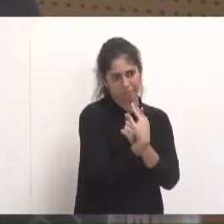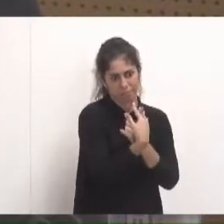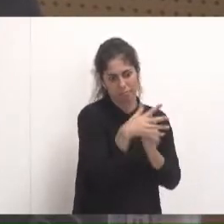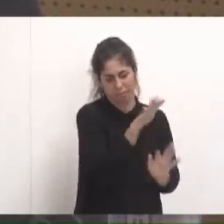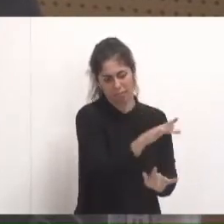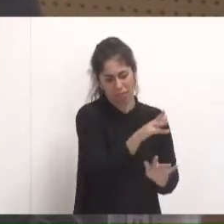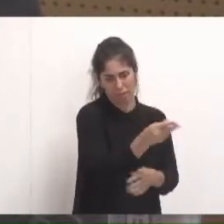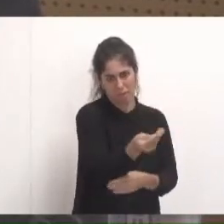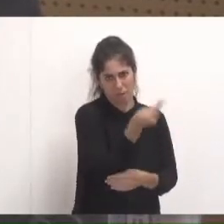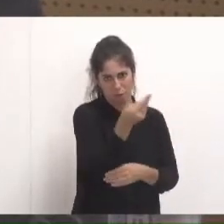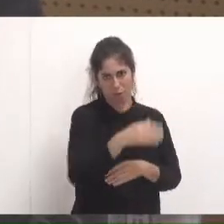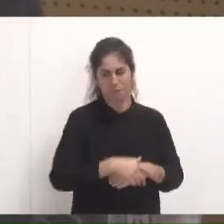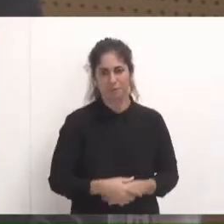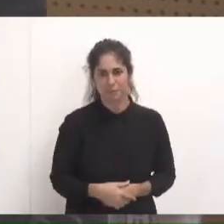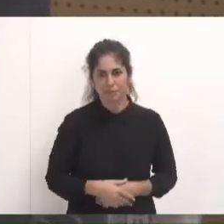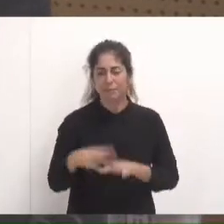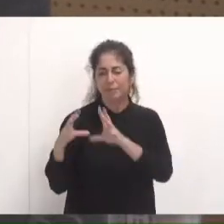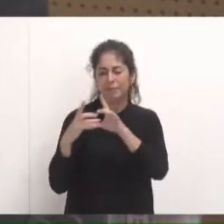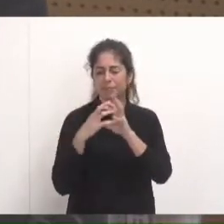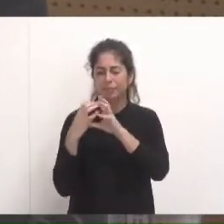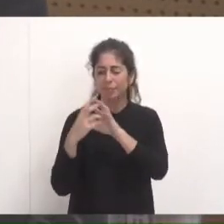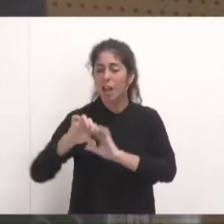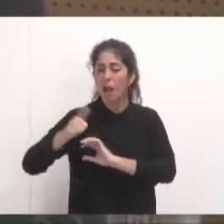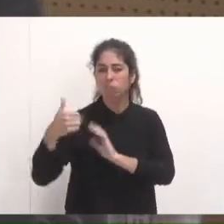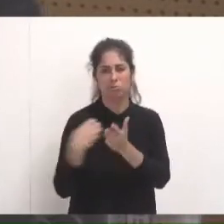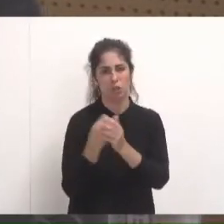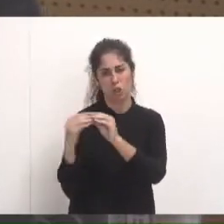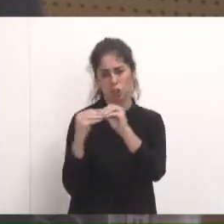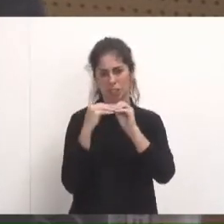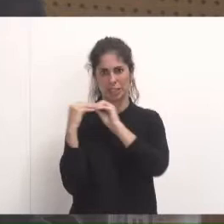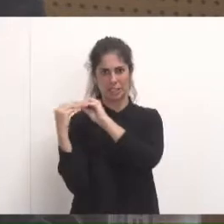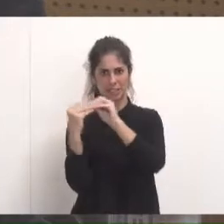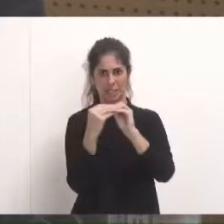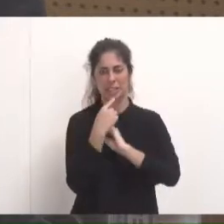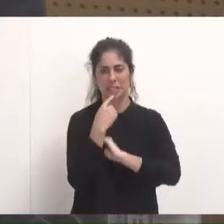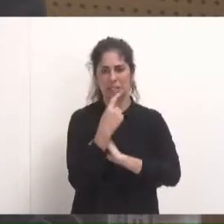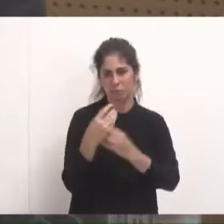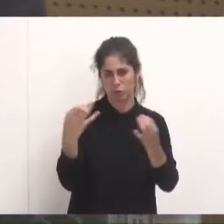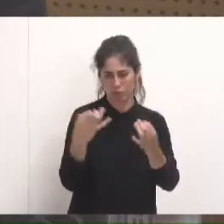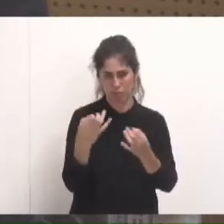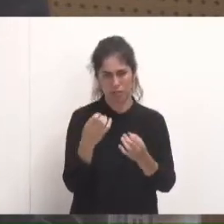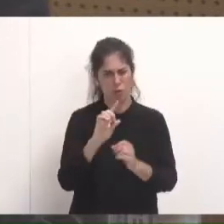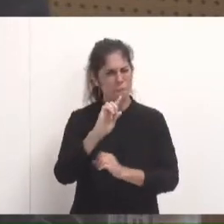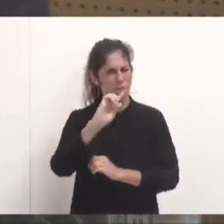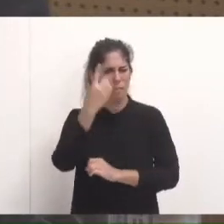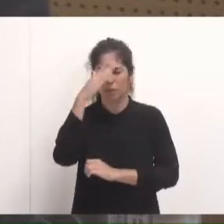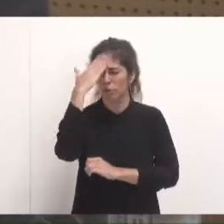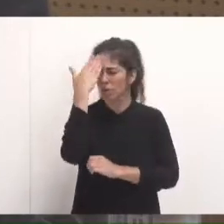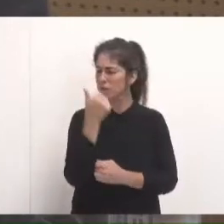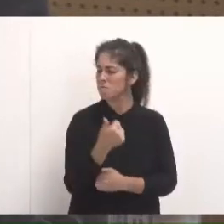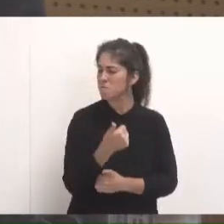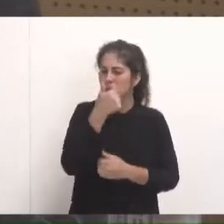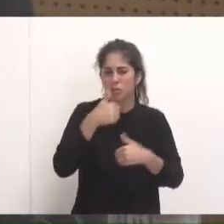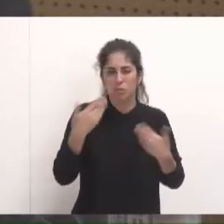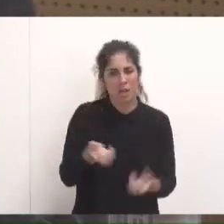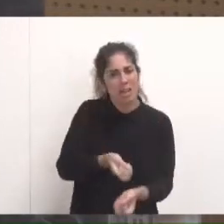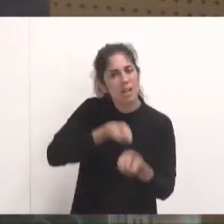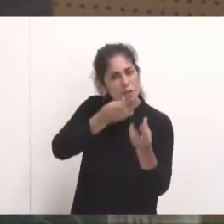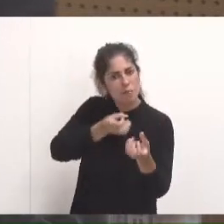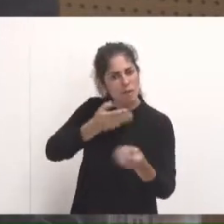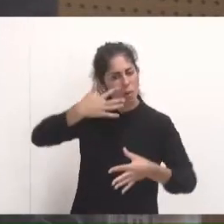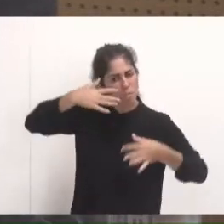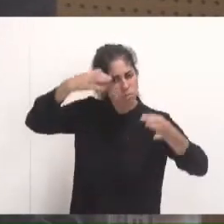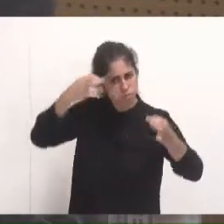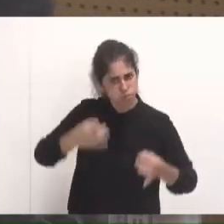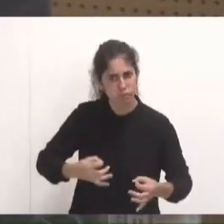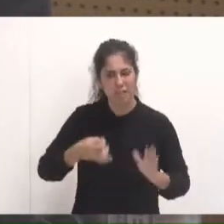aprobó por unanimidad es que hay que... La primera herramienta es la información rigurosa y de calidad, pero no solo en las zonas afectadas,